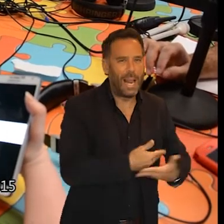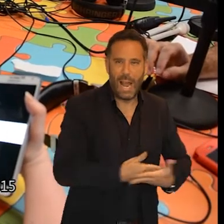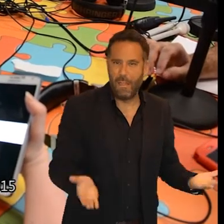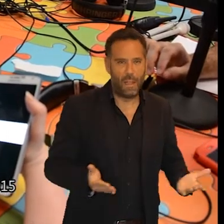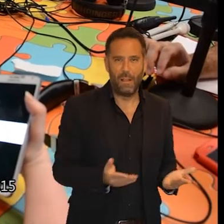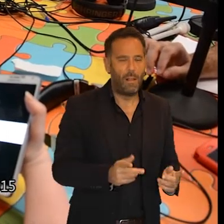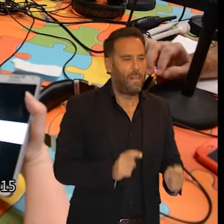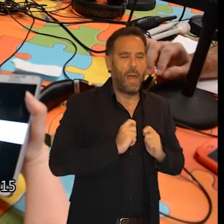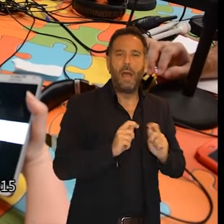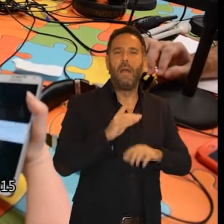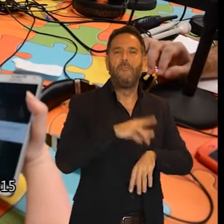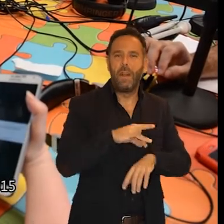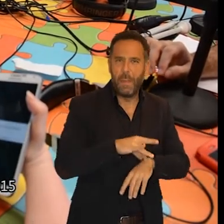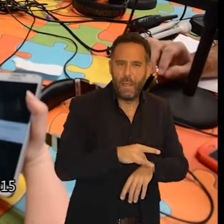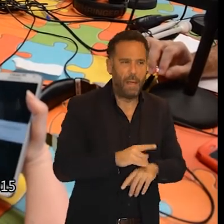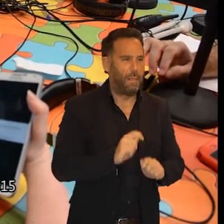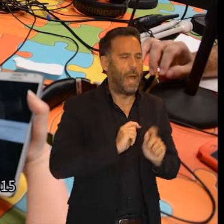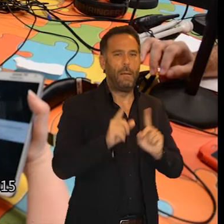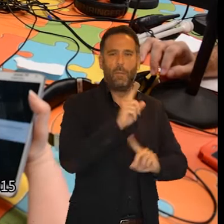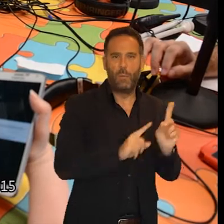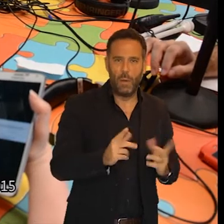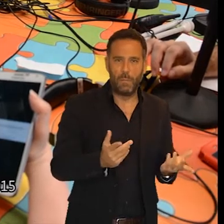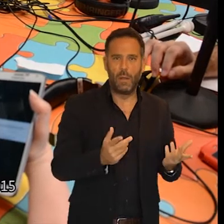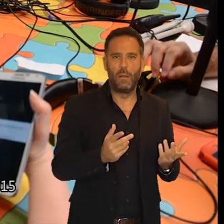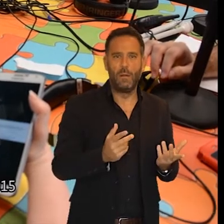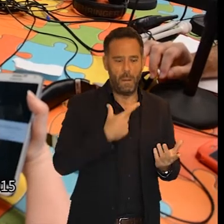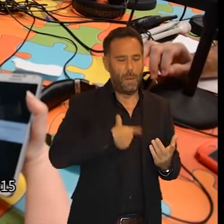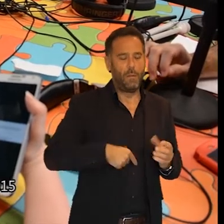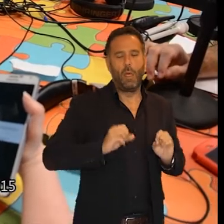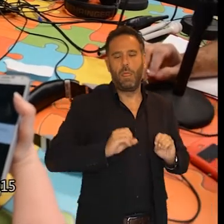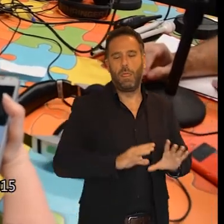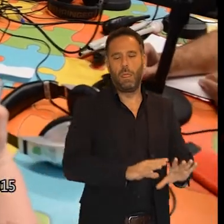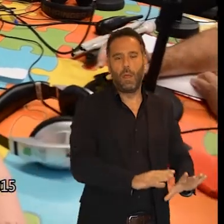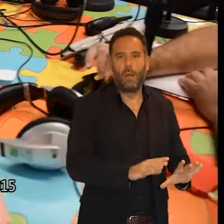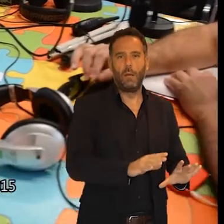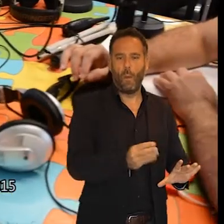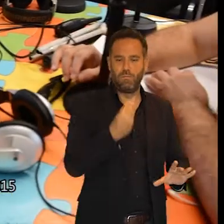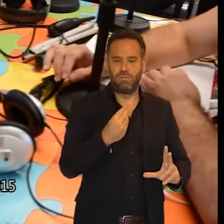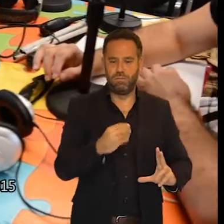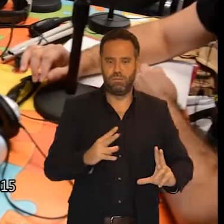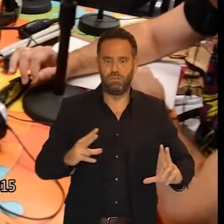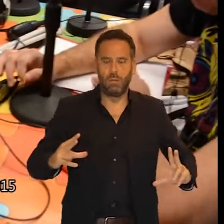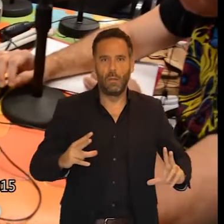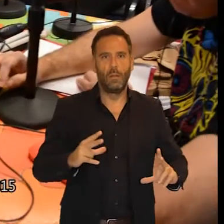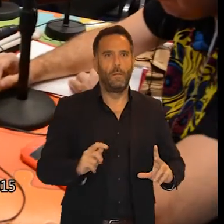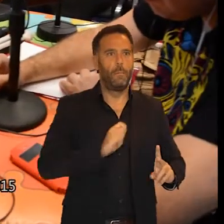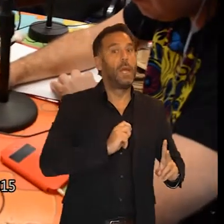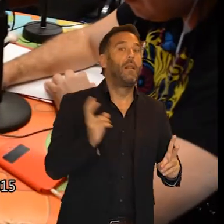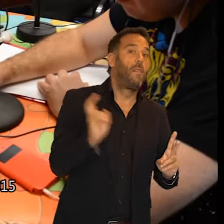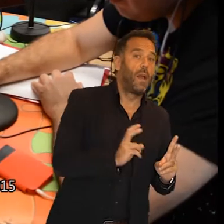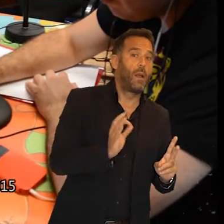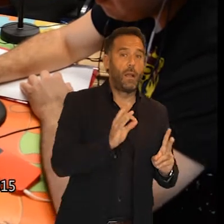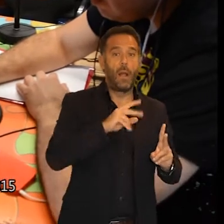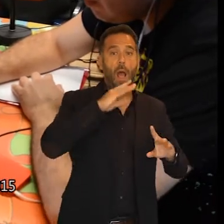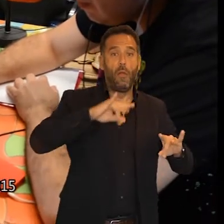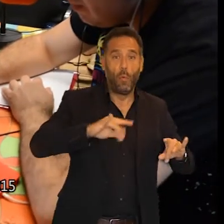buscan enfermedades. Cuando una persona se cuida, baja las enfermedades, y como el azúcar, como el